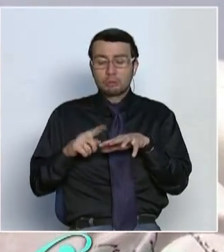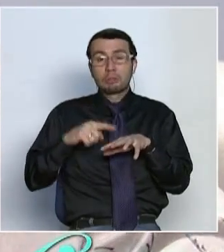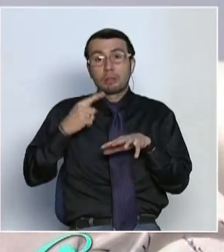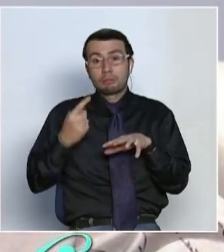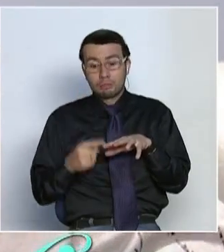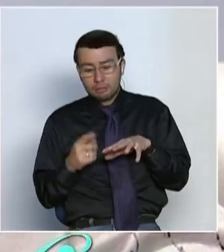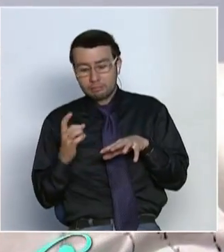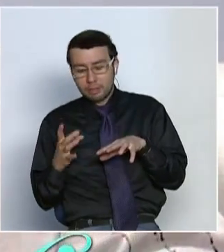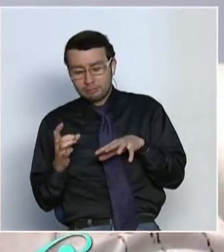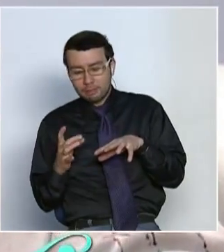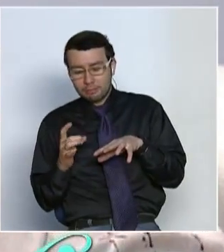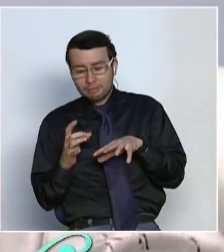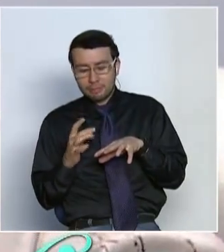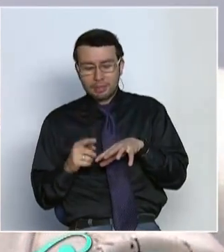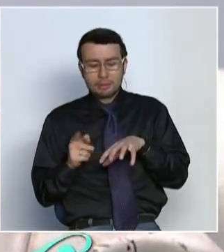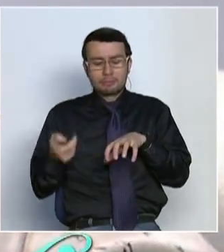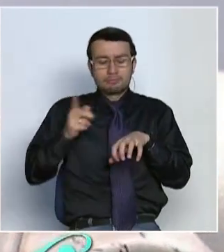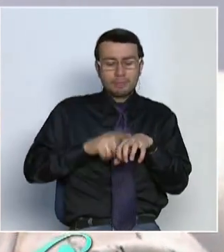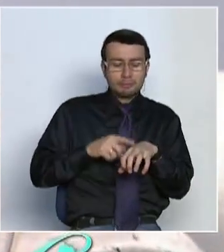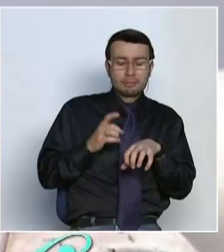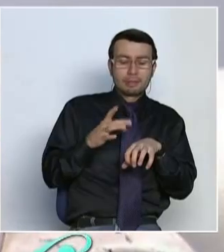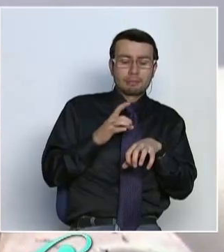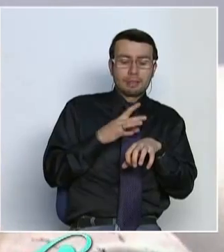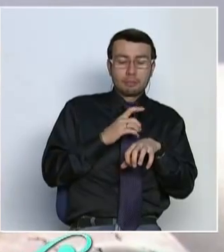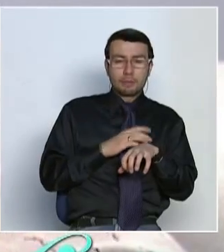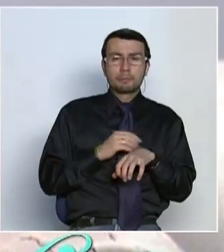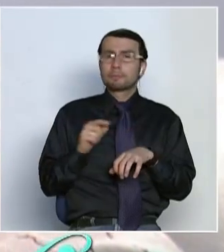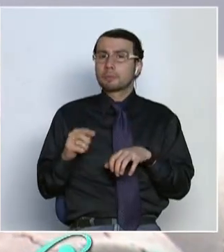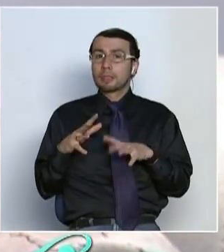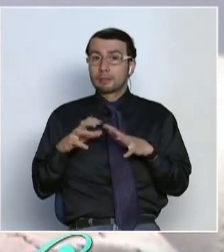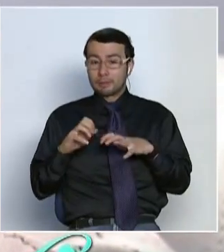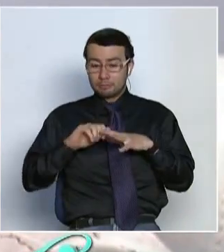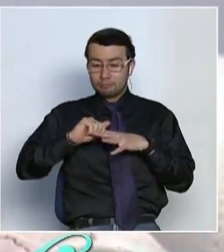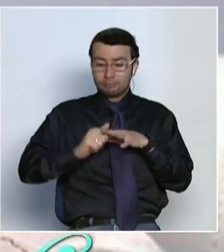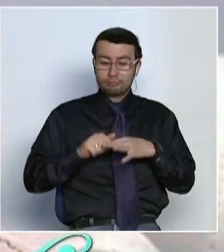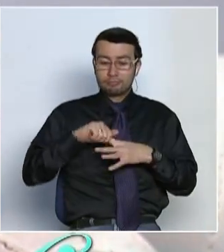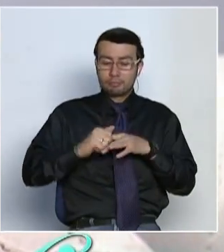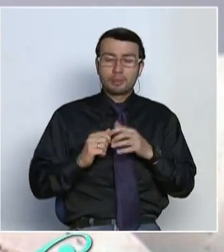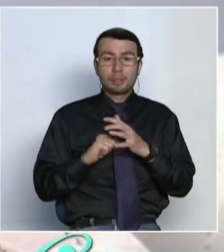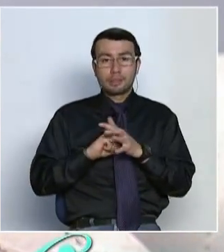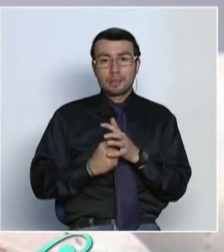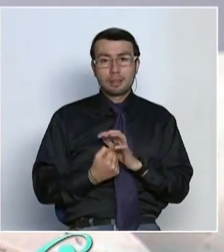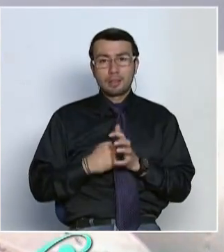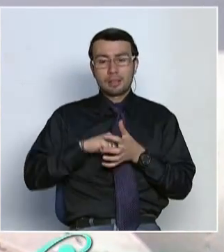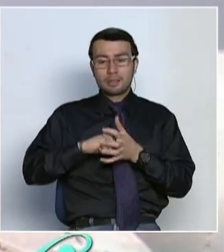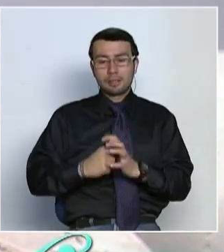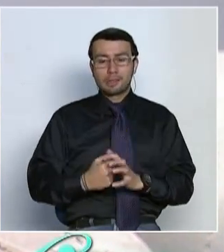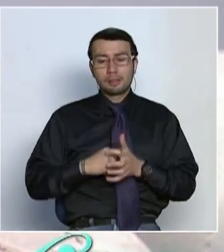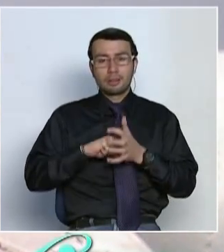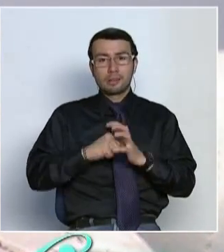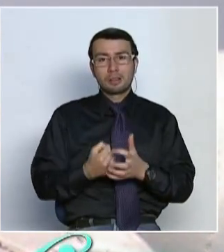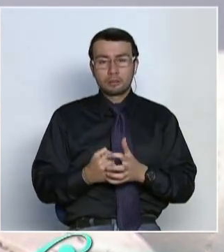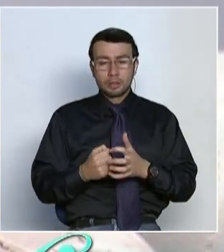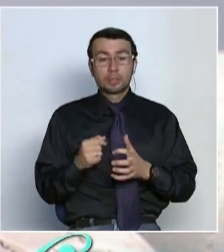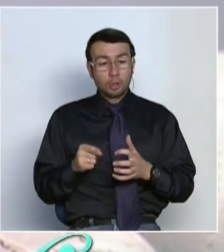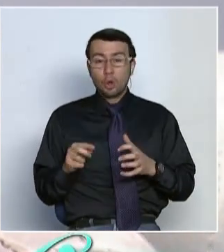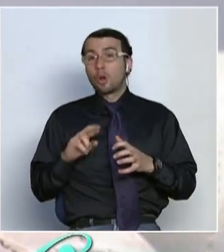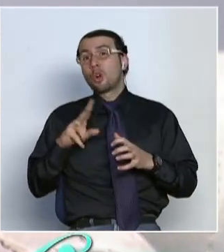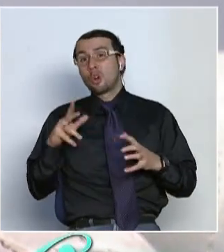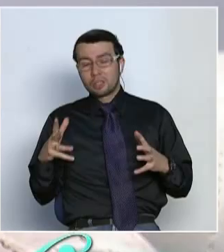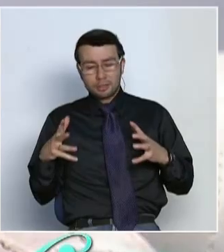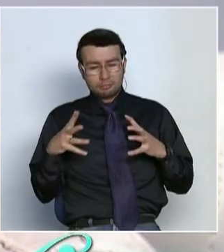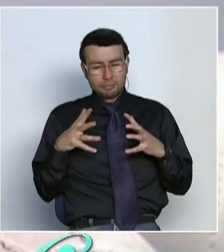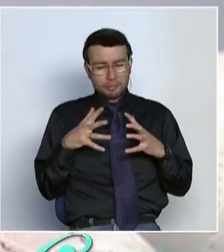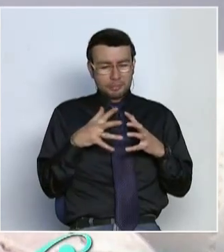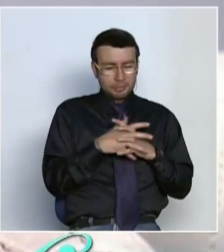Cuando el dolor en estas articulaciones aparece y empieza a comprometer estas otras, tiene que ver más